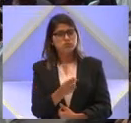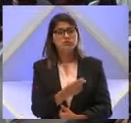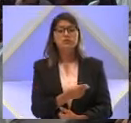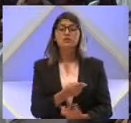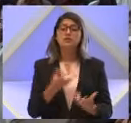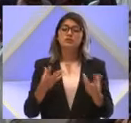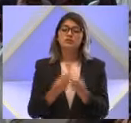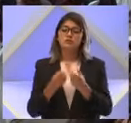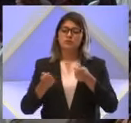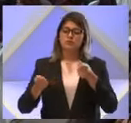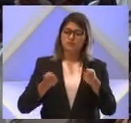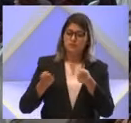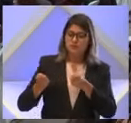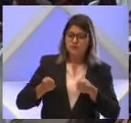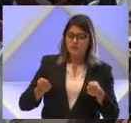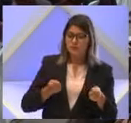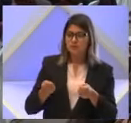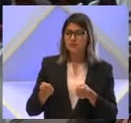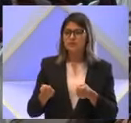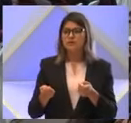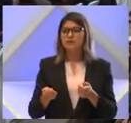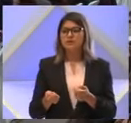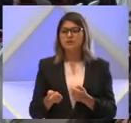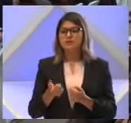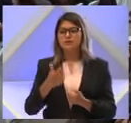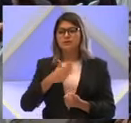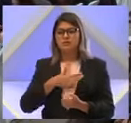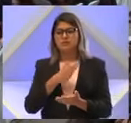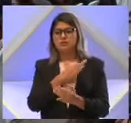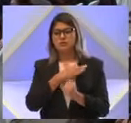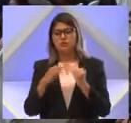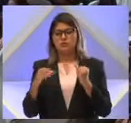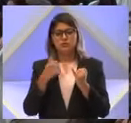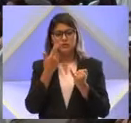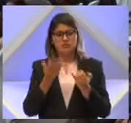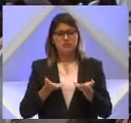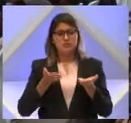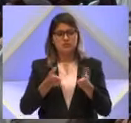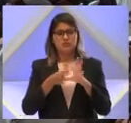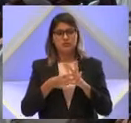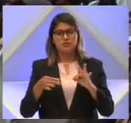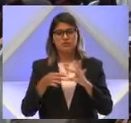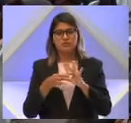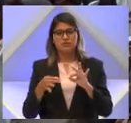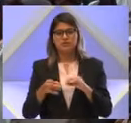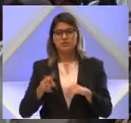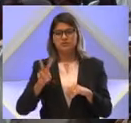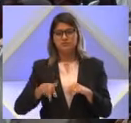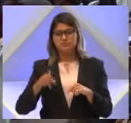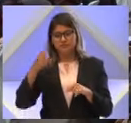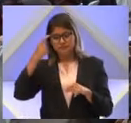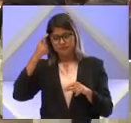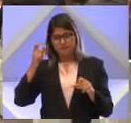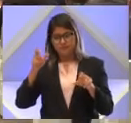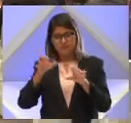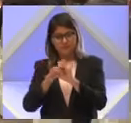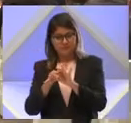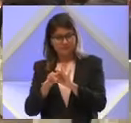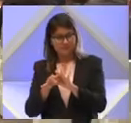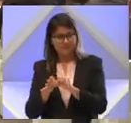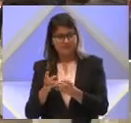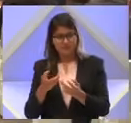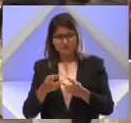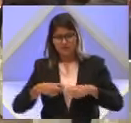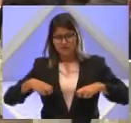moderación de este panel este y yo mi conclusión sería que coincidiendo con lo que ustedes han dicho que efectivamente